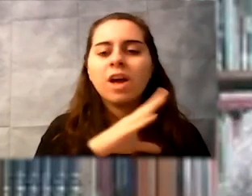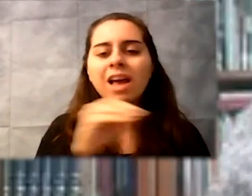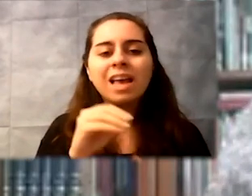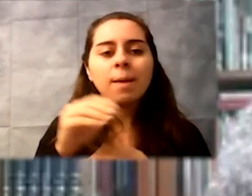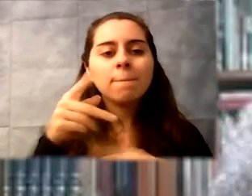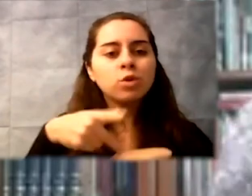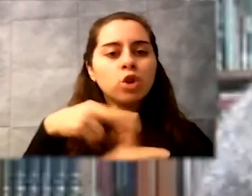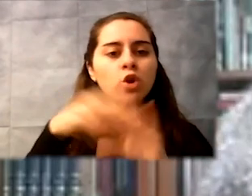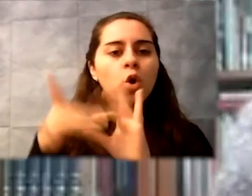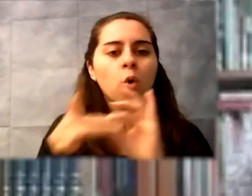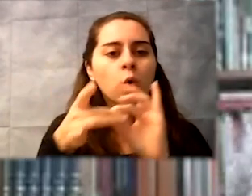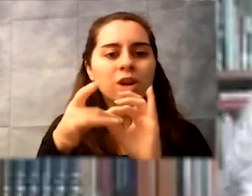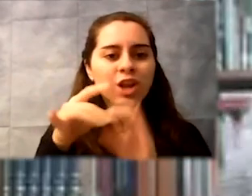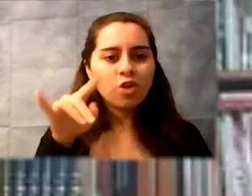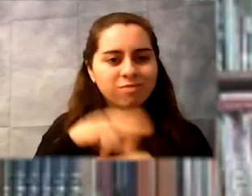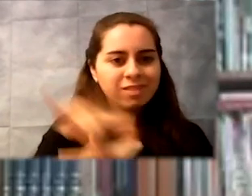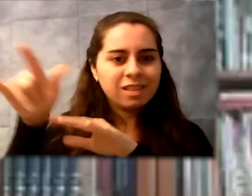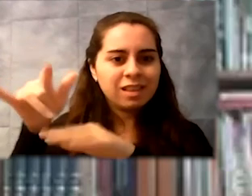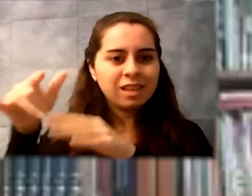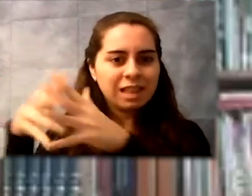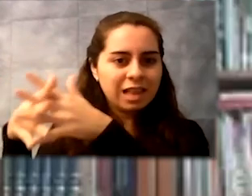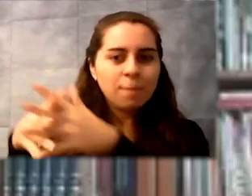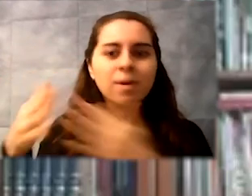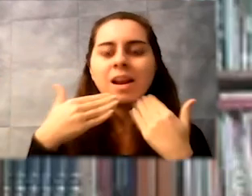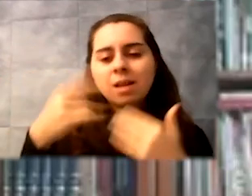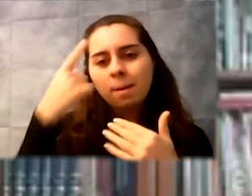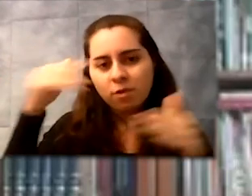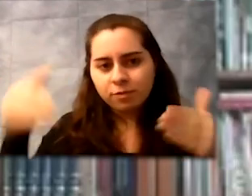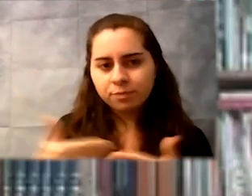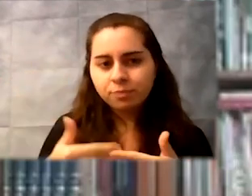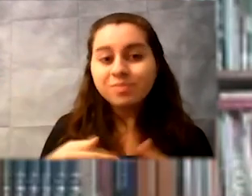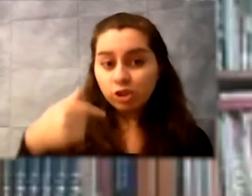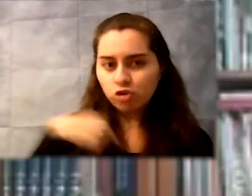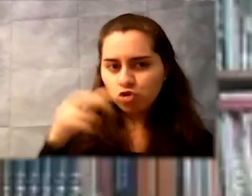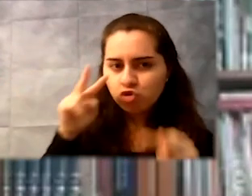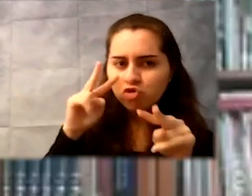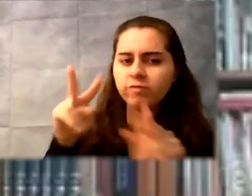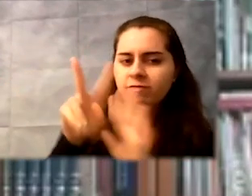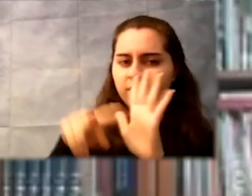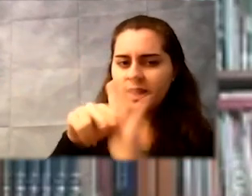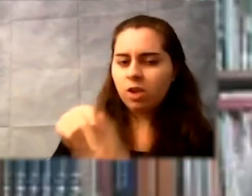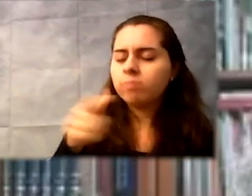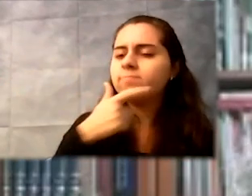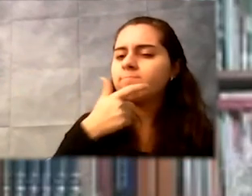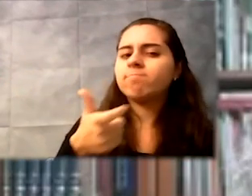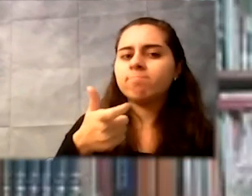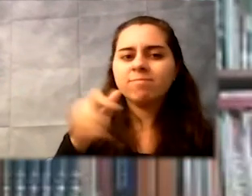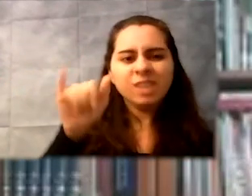Pero cuando estaba mirando todo eso, estaba pensando que en esos primeros comienzos de los años 70,